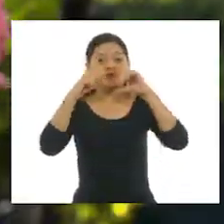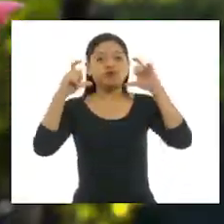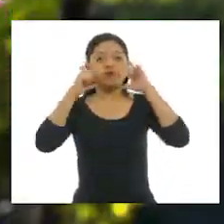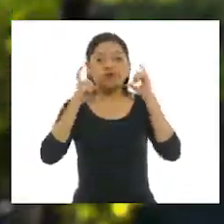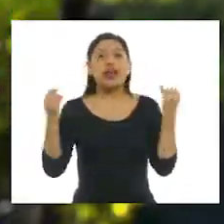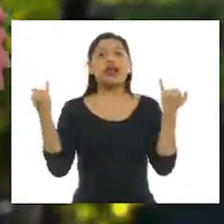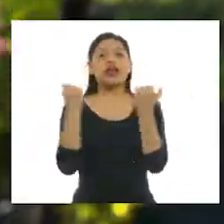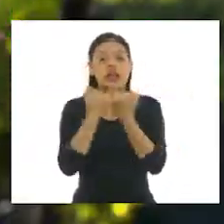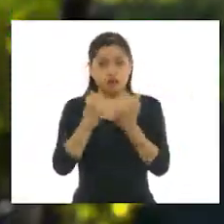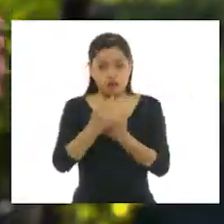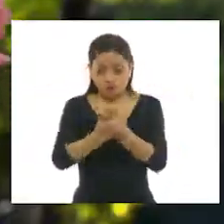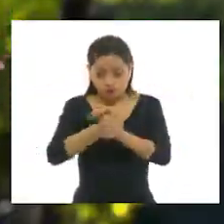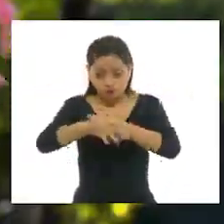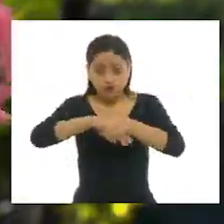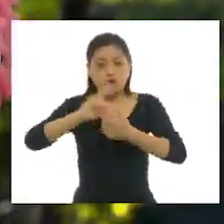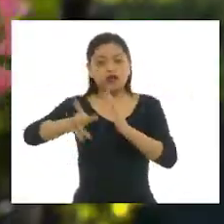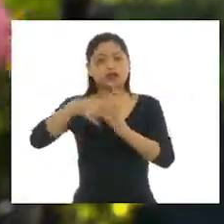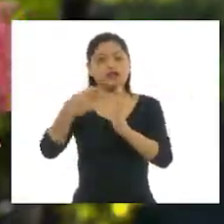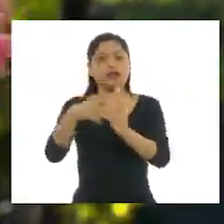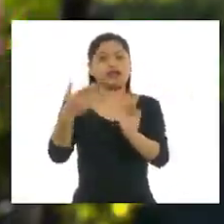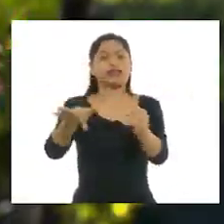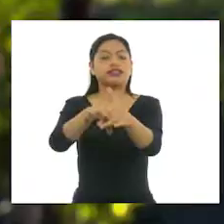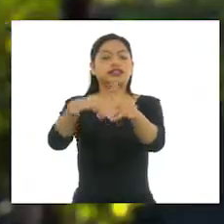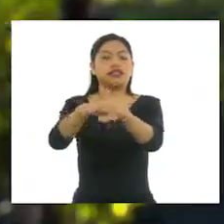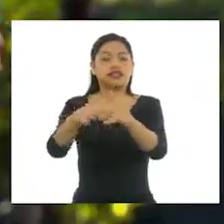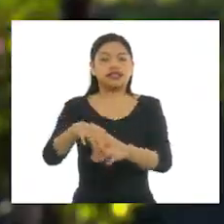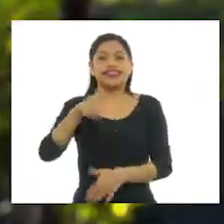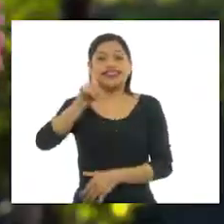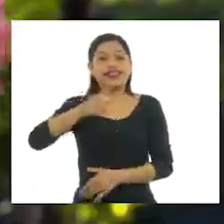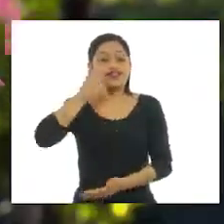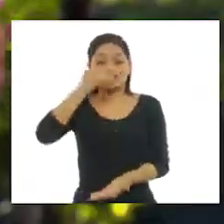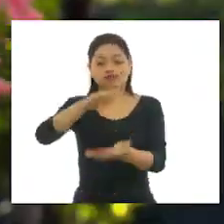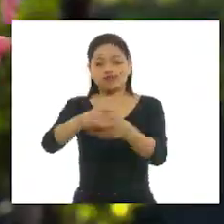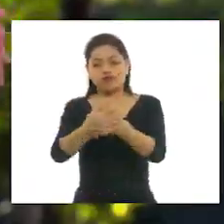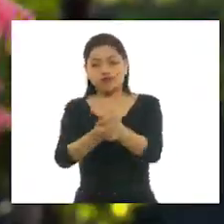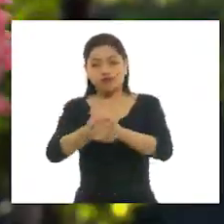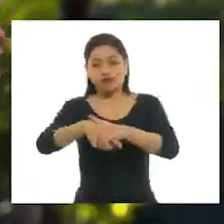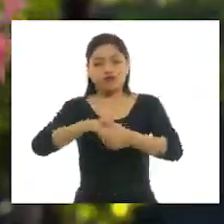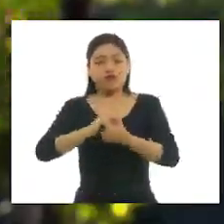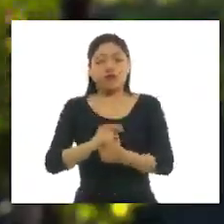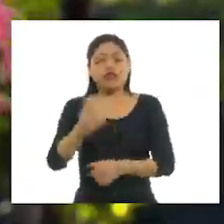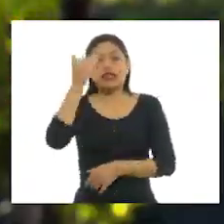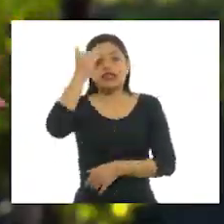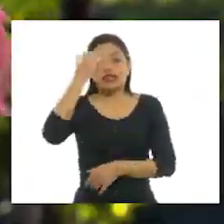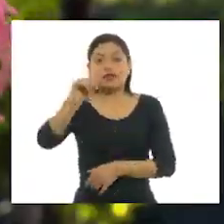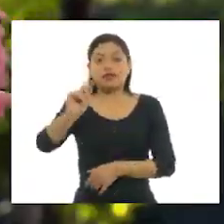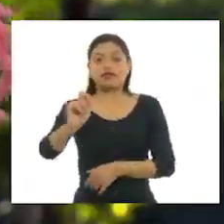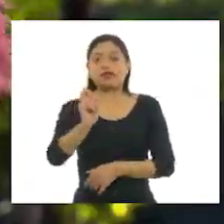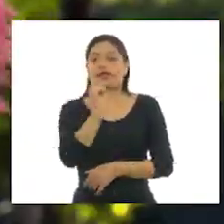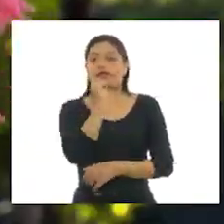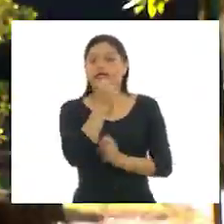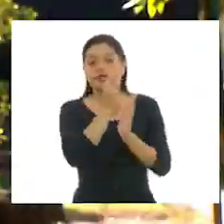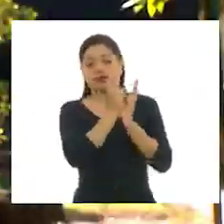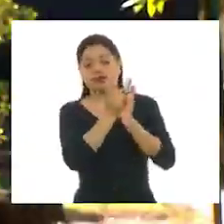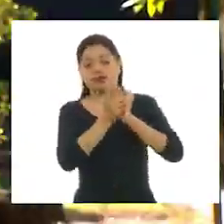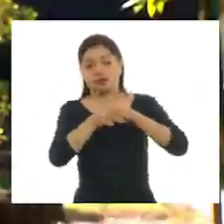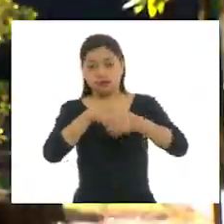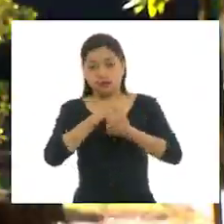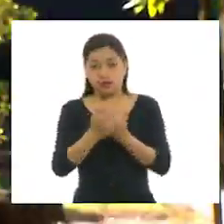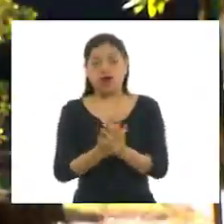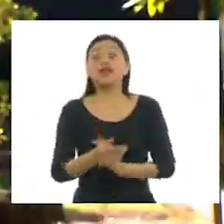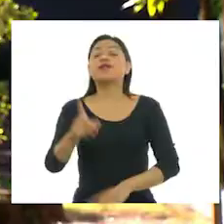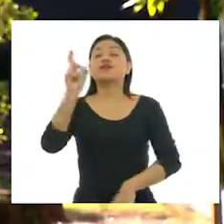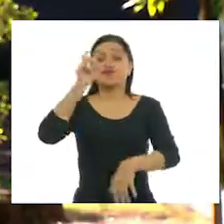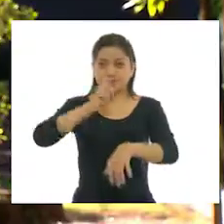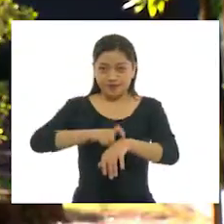cubrebocas. Lava tus manos frecuentemente con agua y con jabón por lo menos durante 20 segundos. Ahora